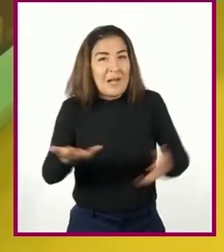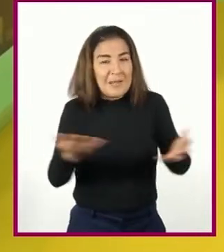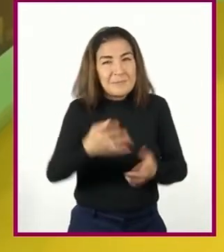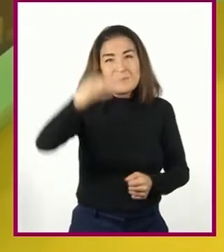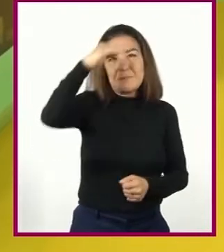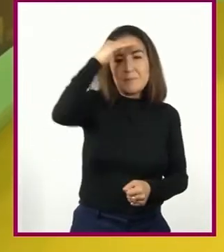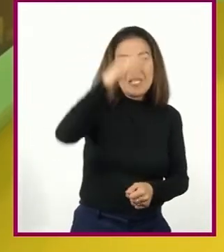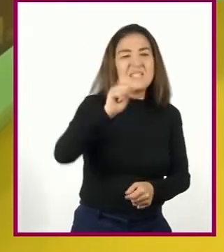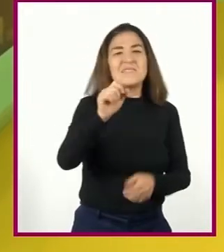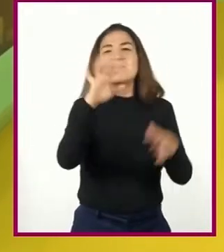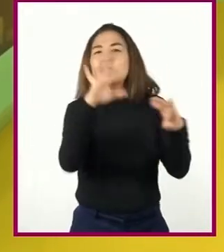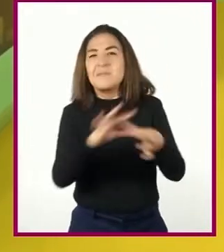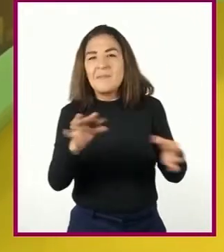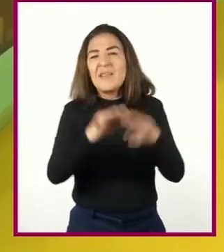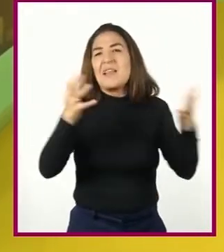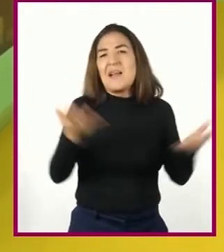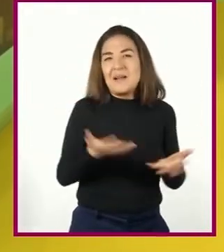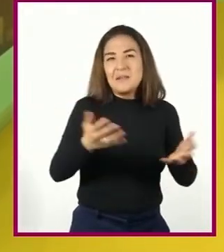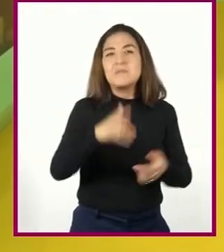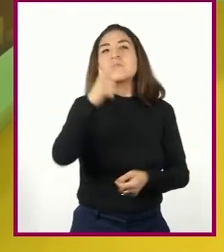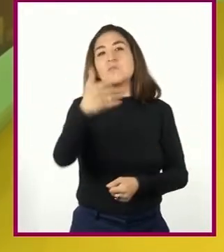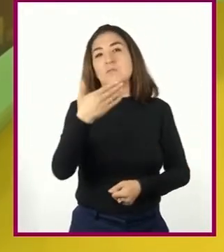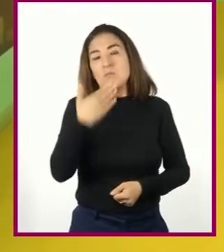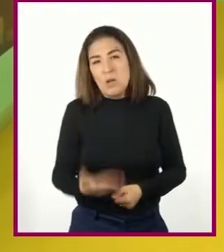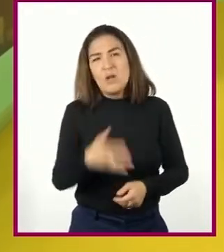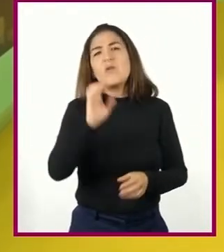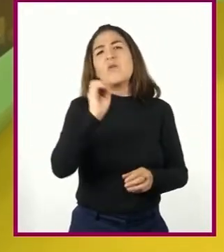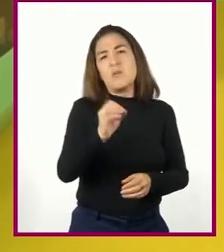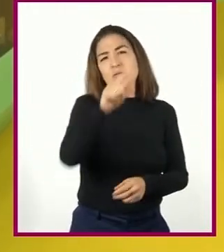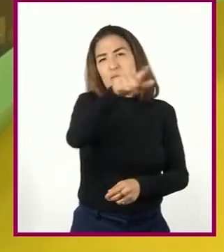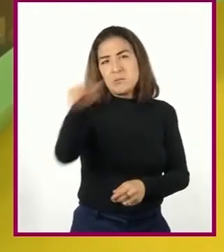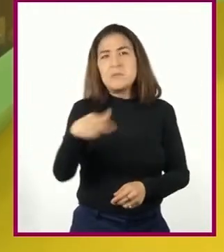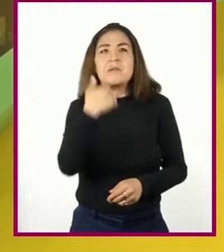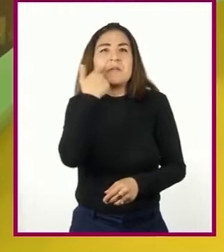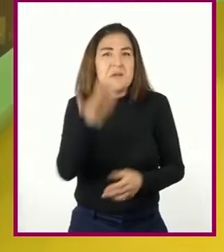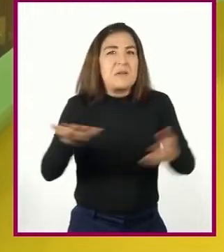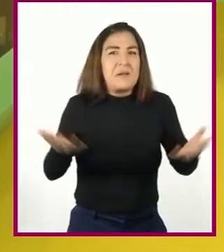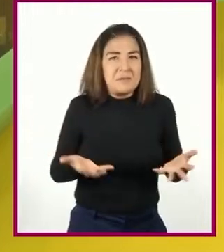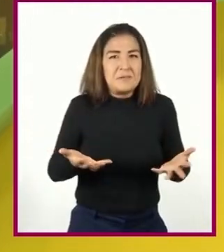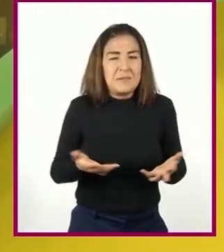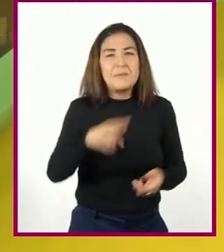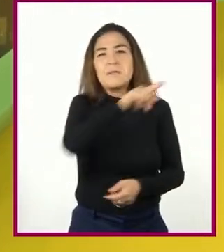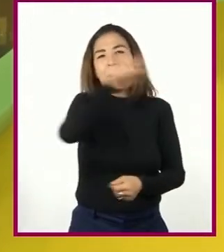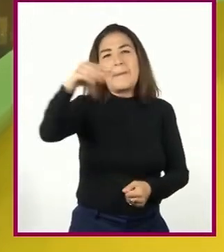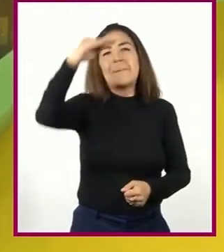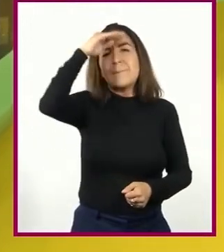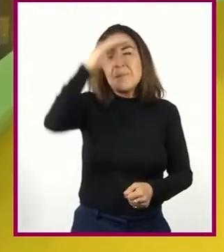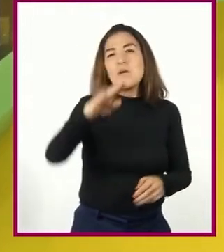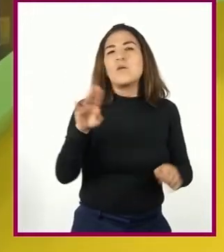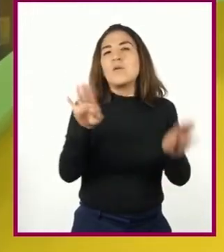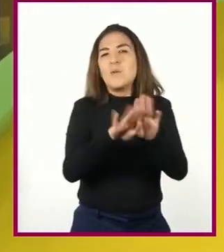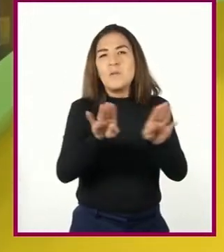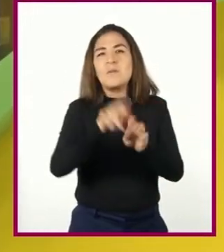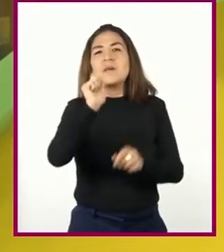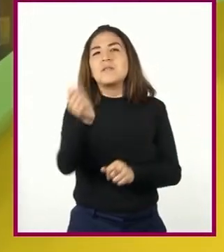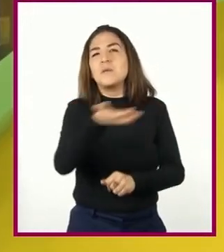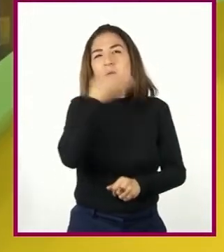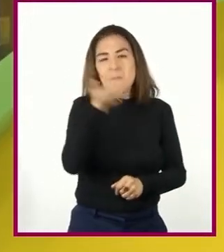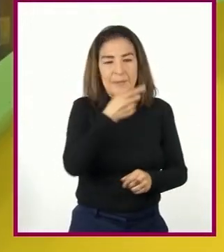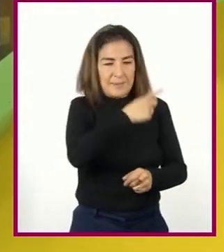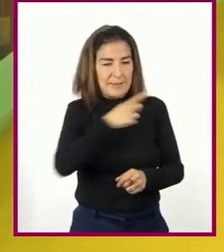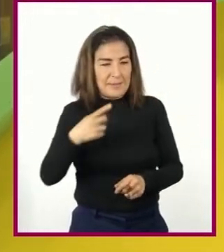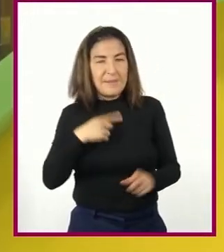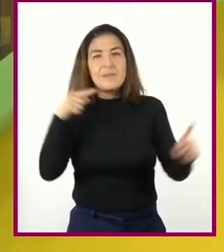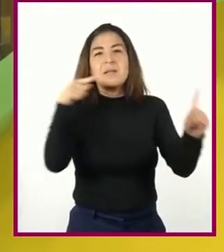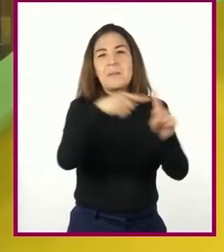o diciendo o haciendo es correcto o es realmente lo que queremos. Reflexionar es un hábito que debemos adquirir y